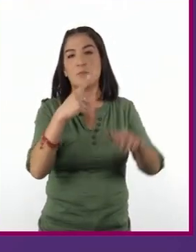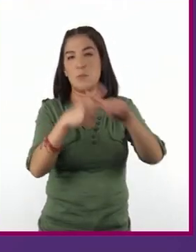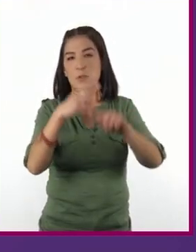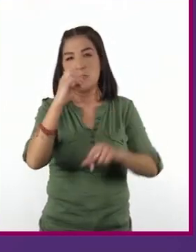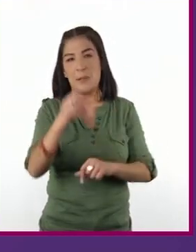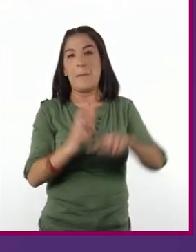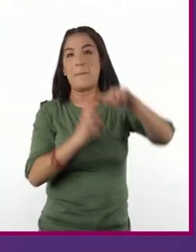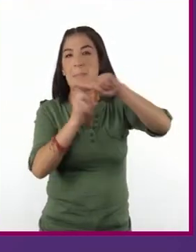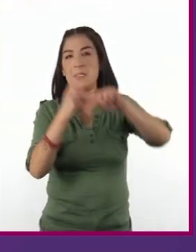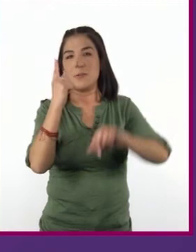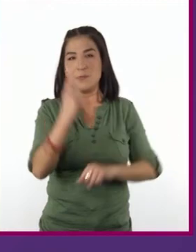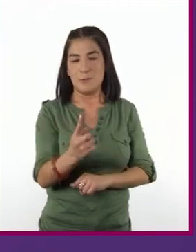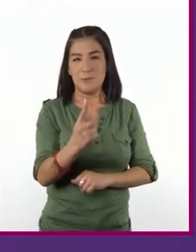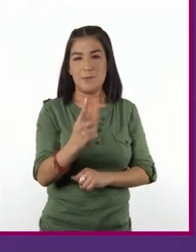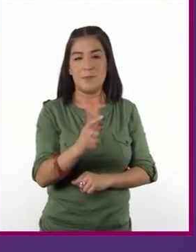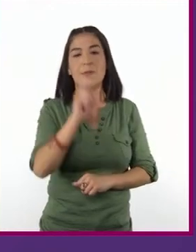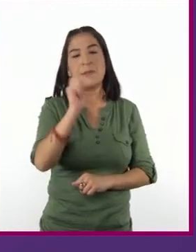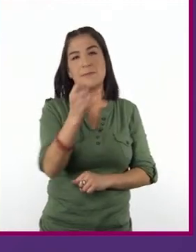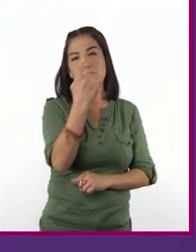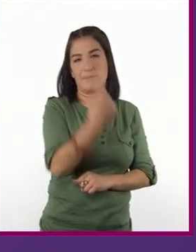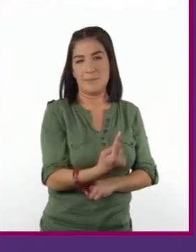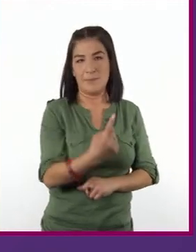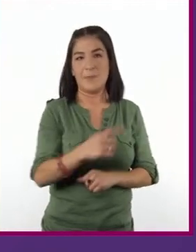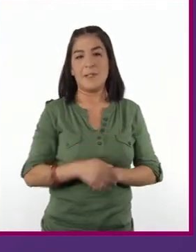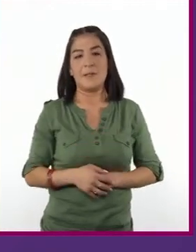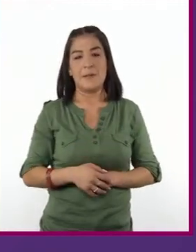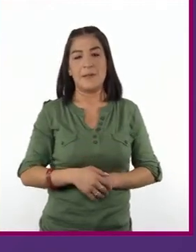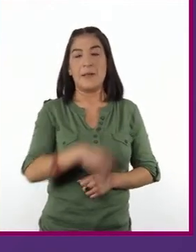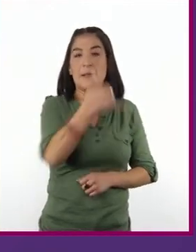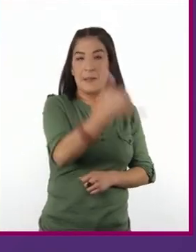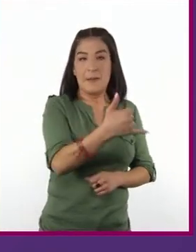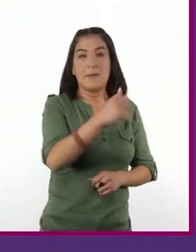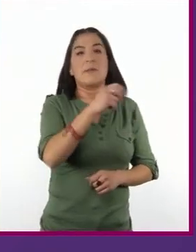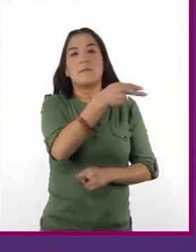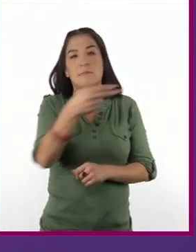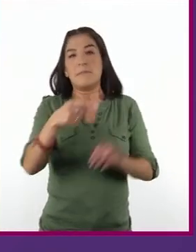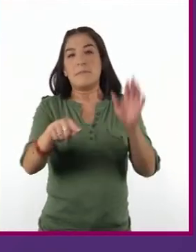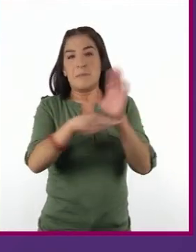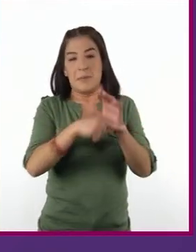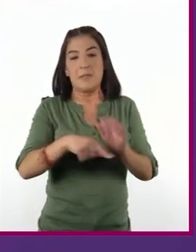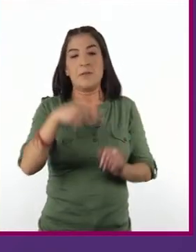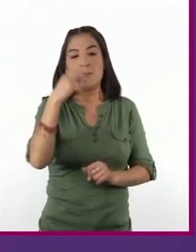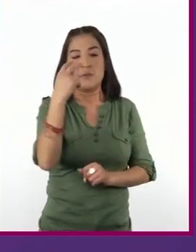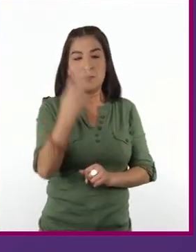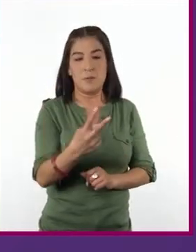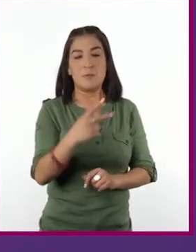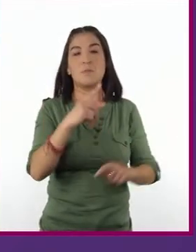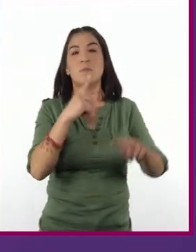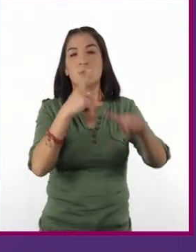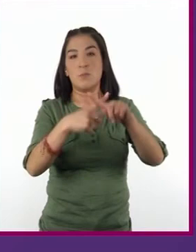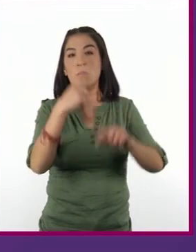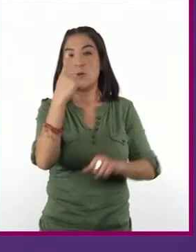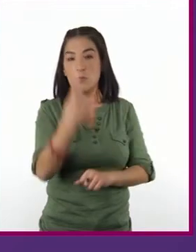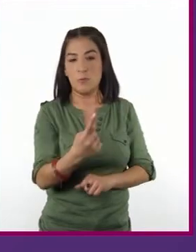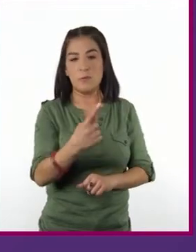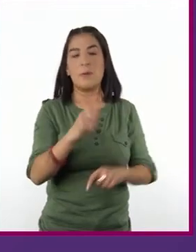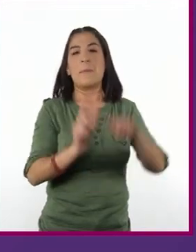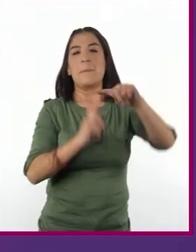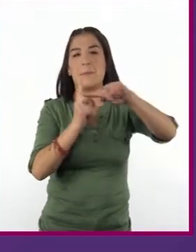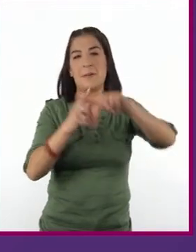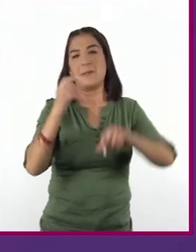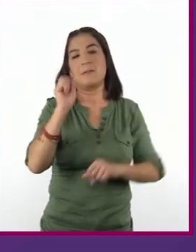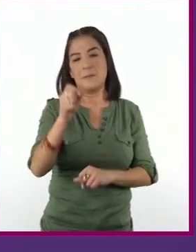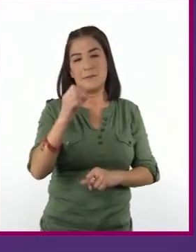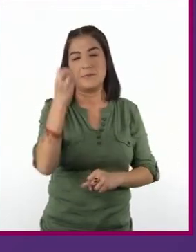1 es igual a 1. Y igual a menos 2 por menos 1 más 1 es igual a